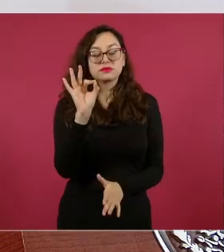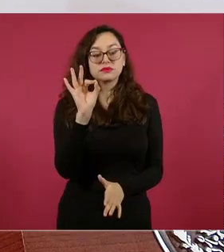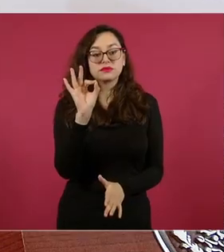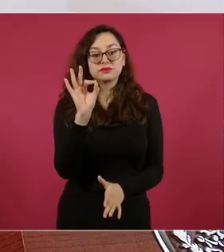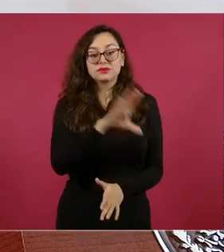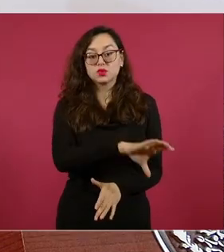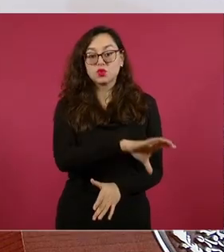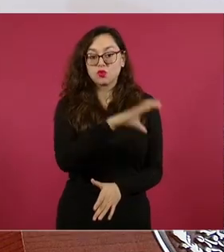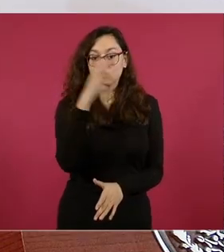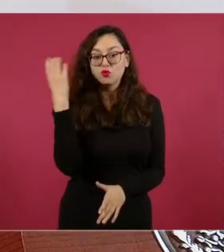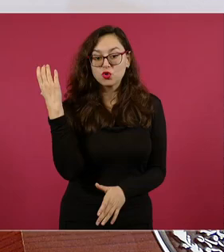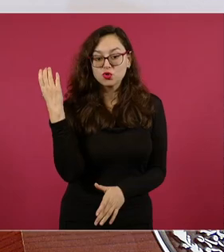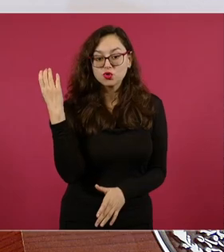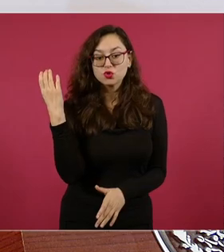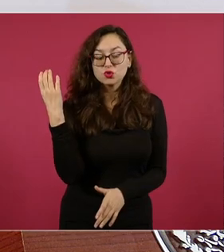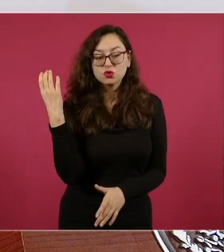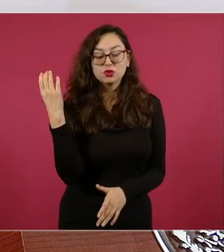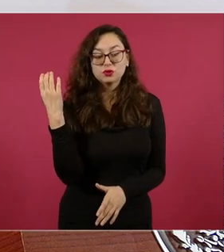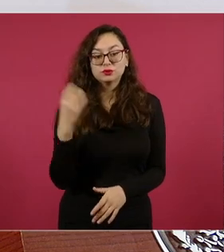una foto